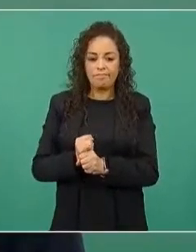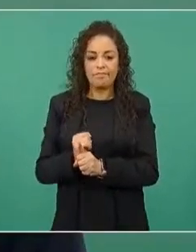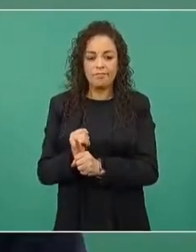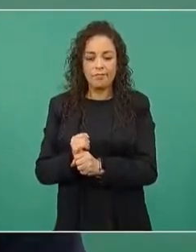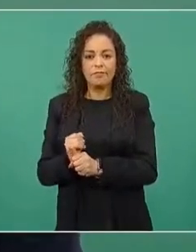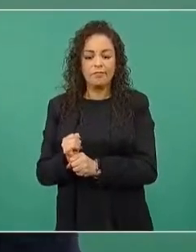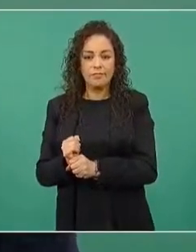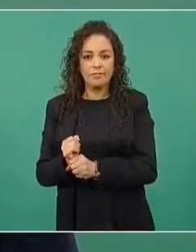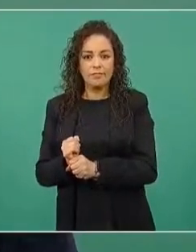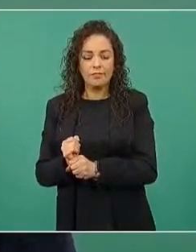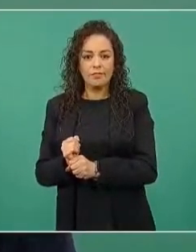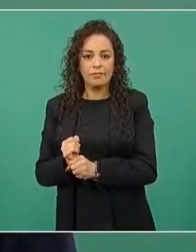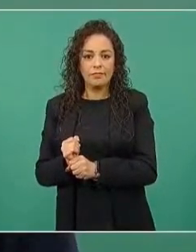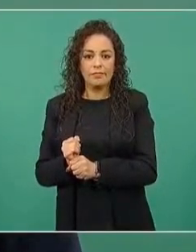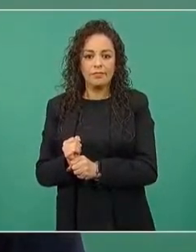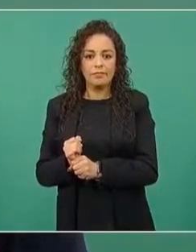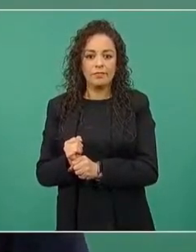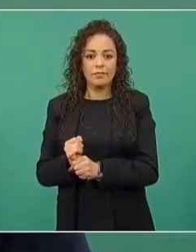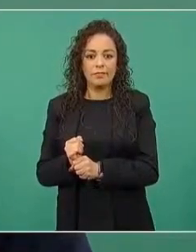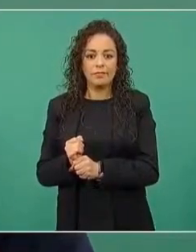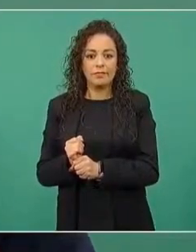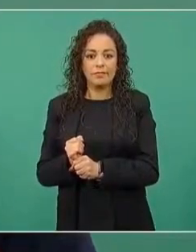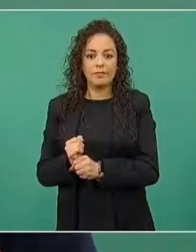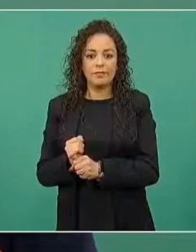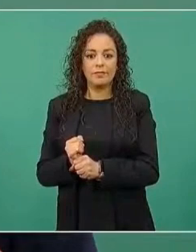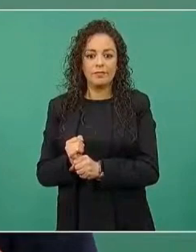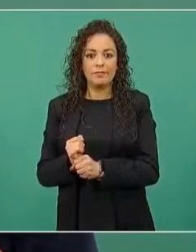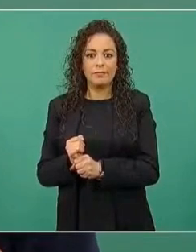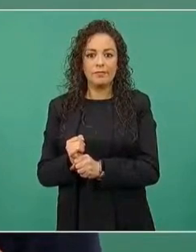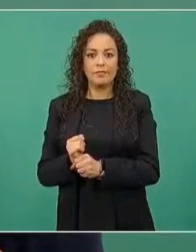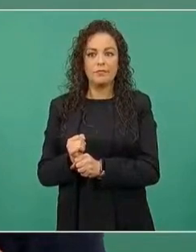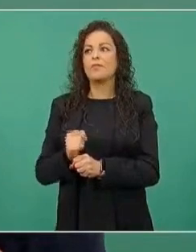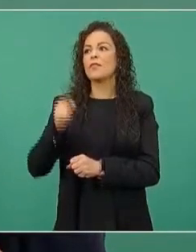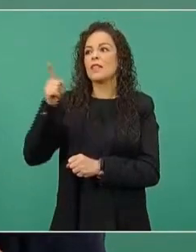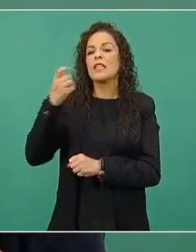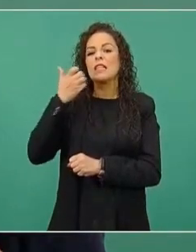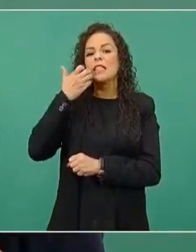porque todavía no sabemos qué alegaban,